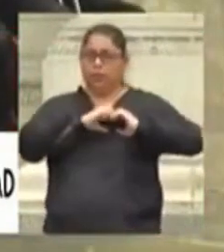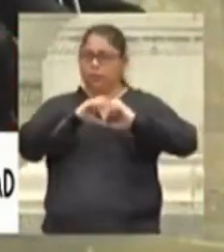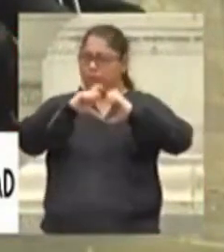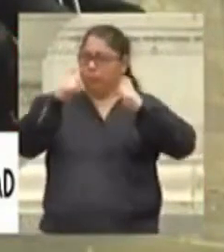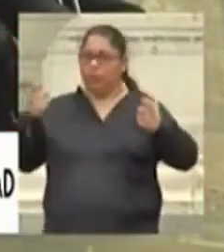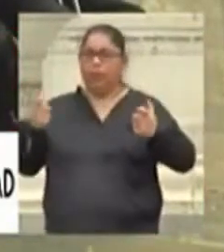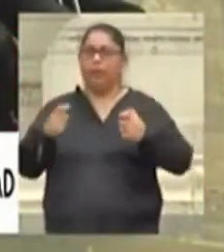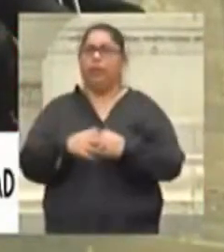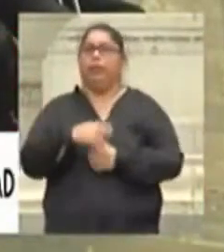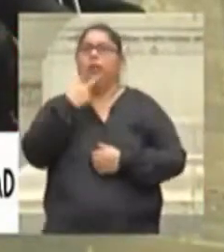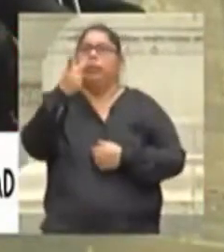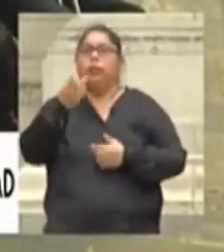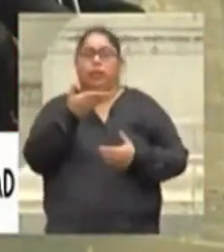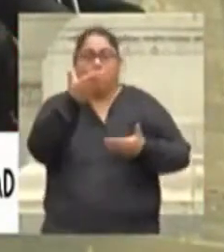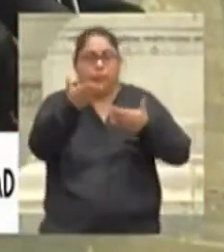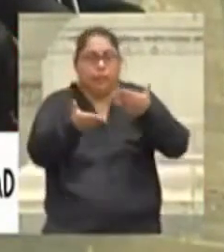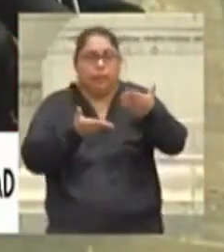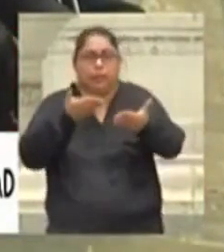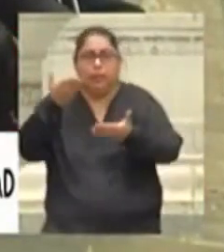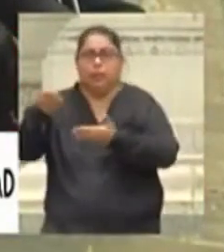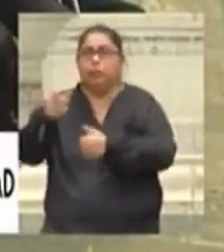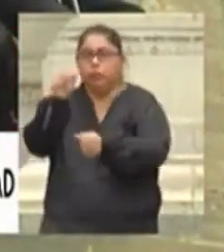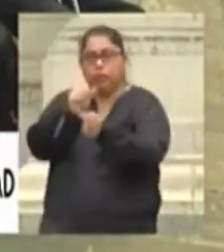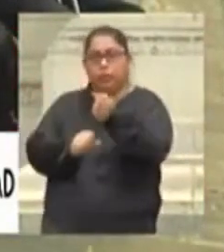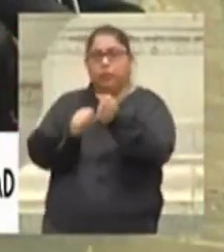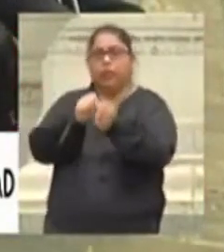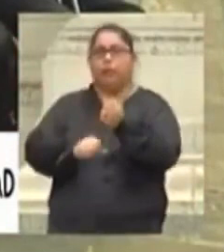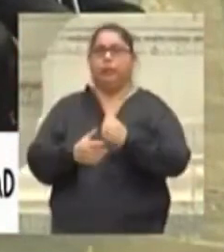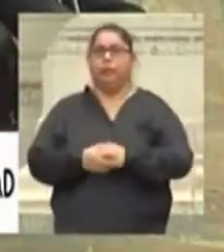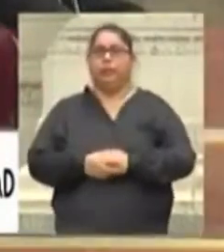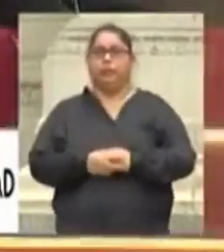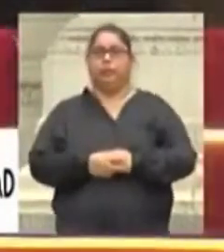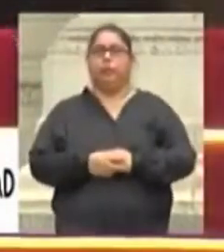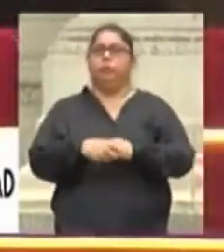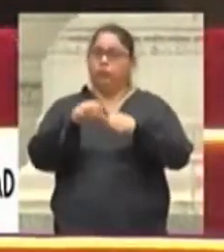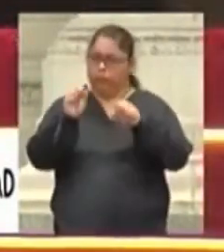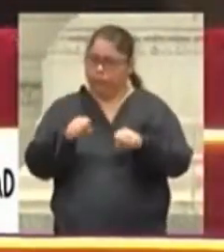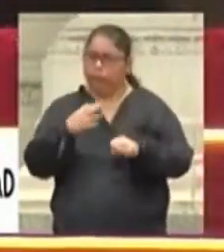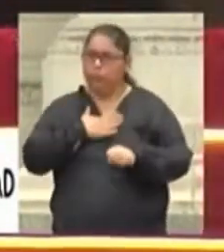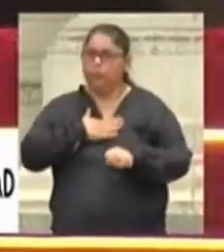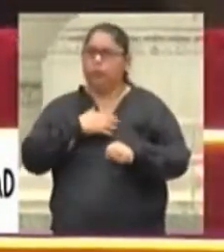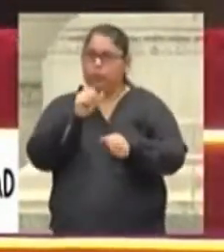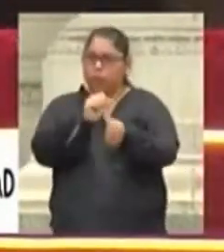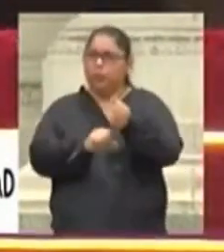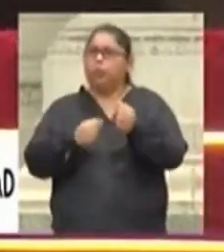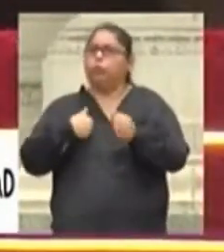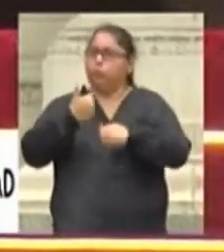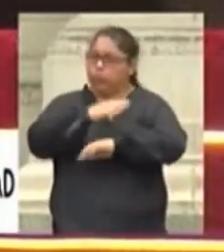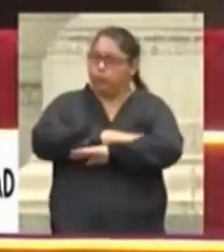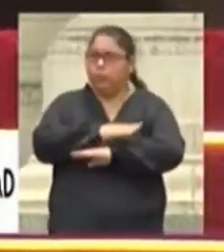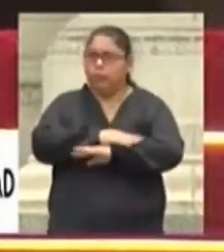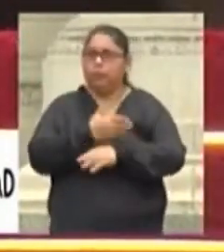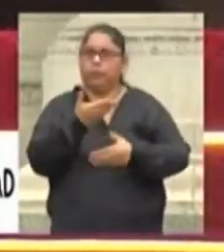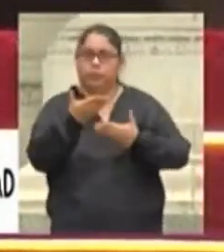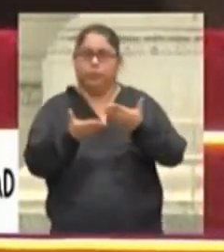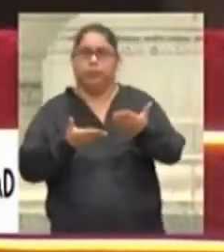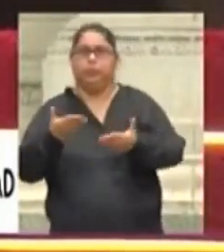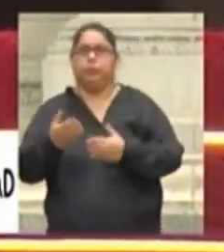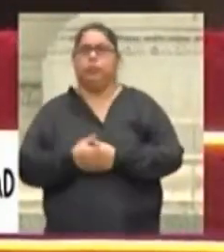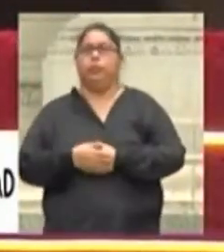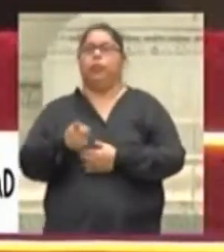corazón grande que tienen que estar atendiendo a nuestros hermanos así somos los hermanos somos solidarios